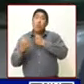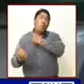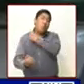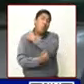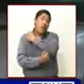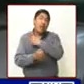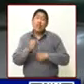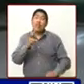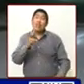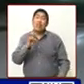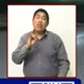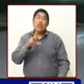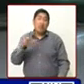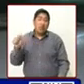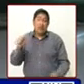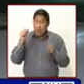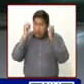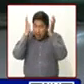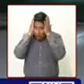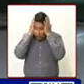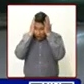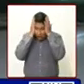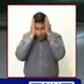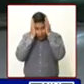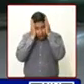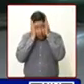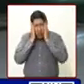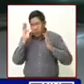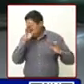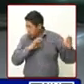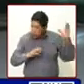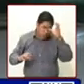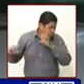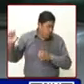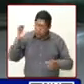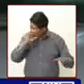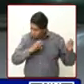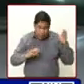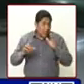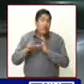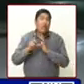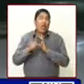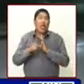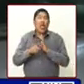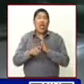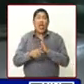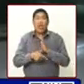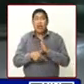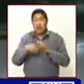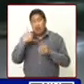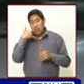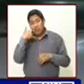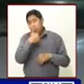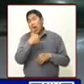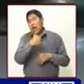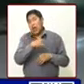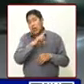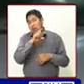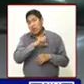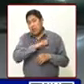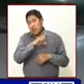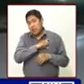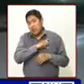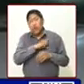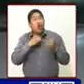Ya, entonces posteriormente se habían hecho la búsqueda y asimismo más tarde habrían dado parte a la policía.